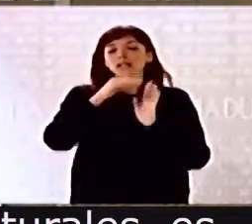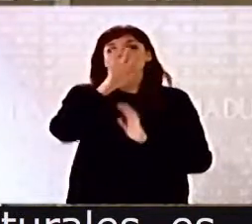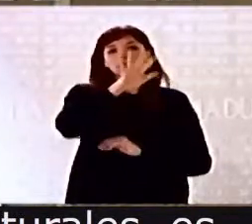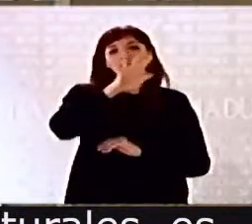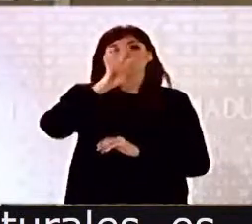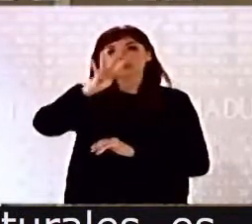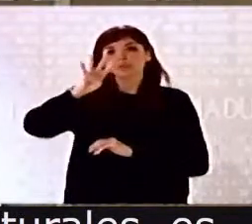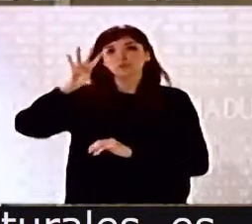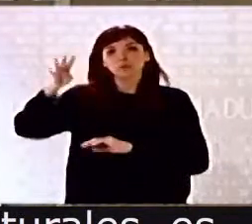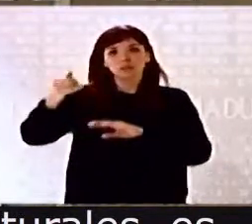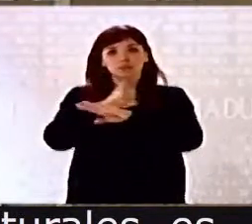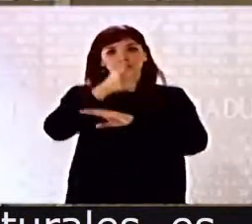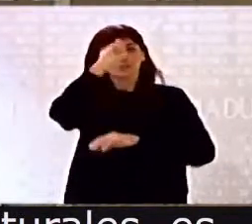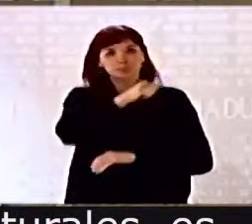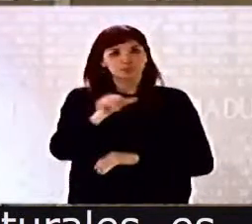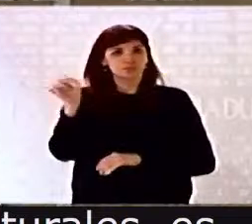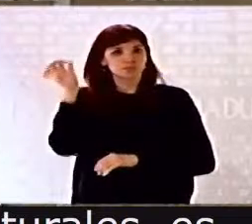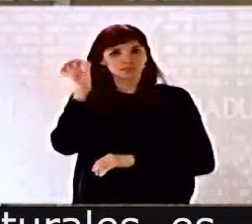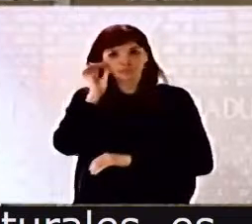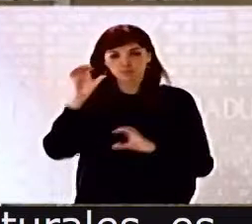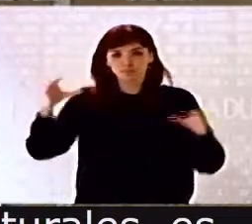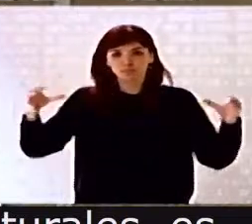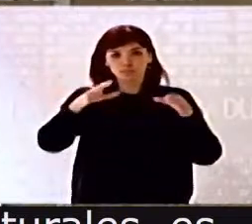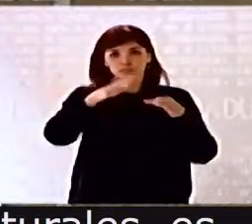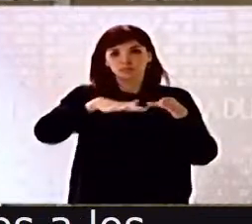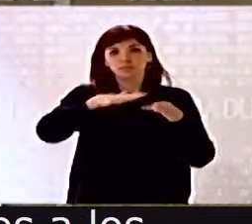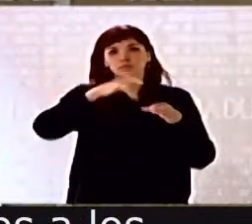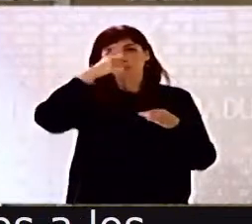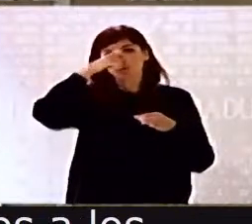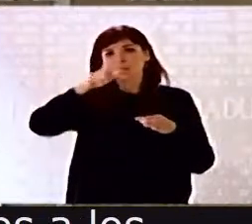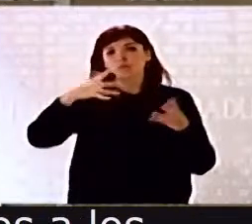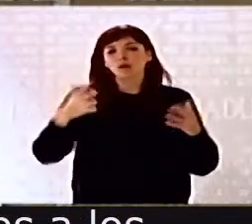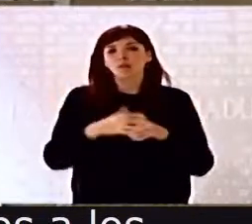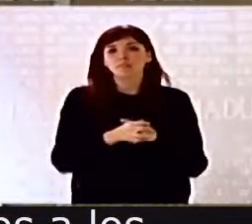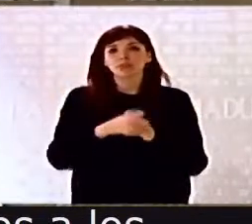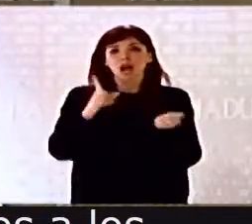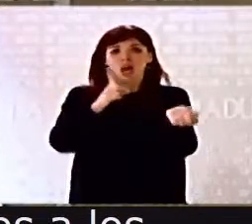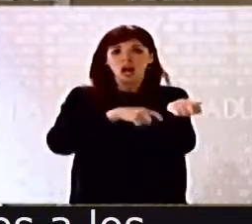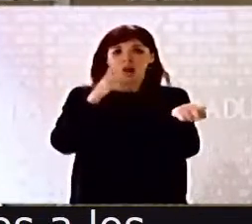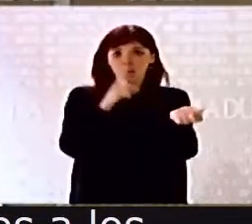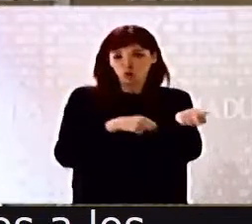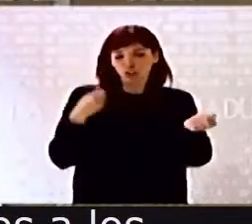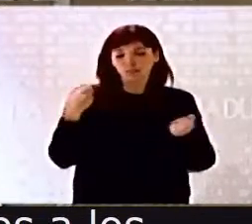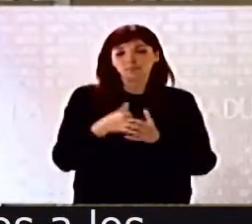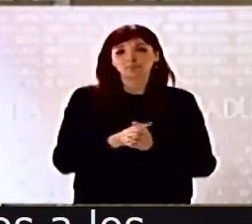150.544 extremeños y extremeñas en las localidades de Calamonte,